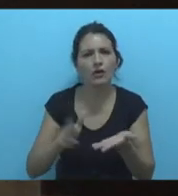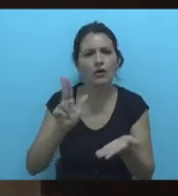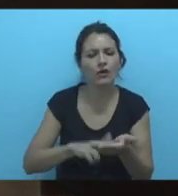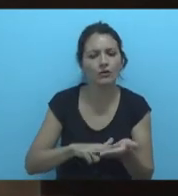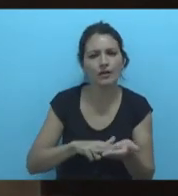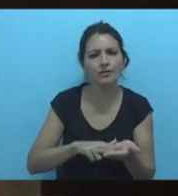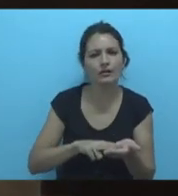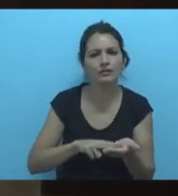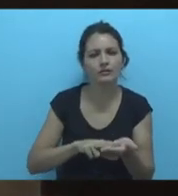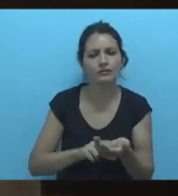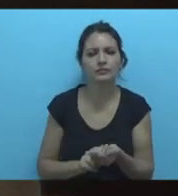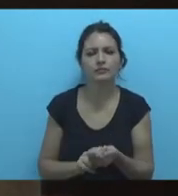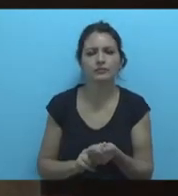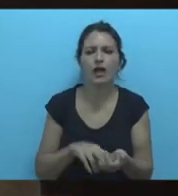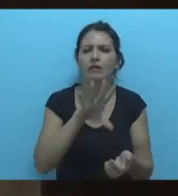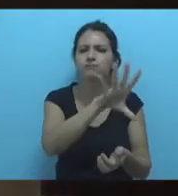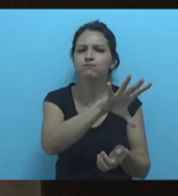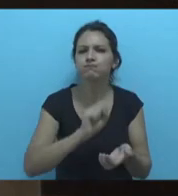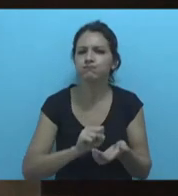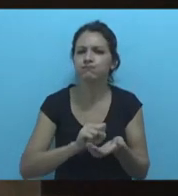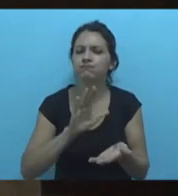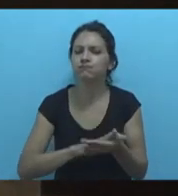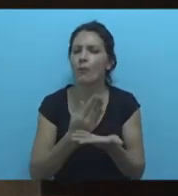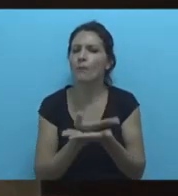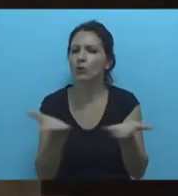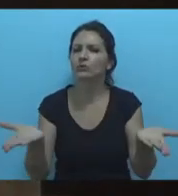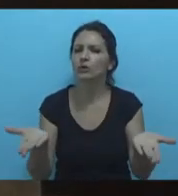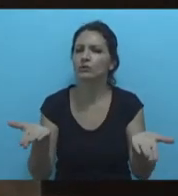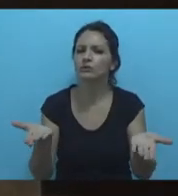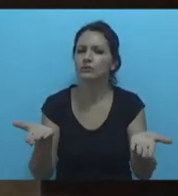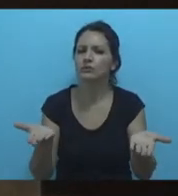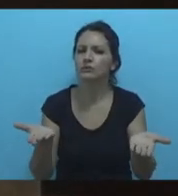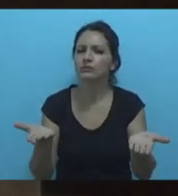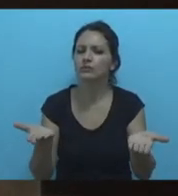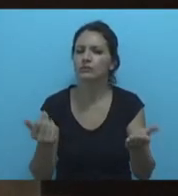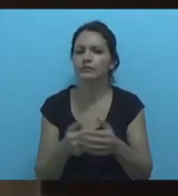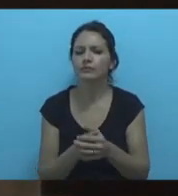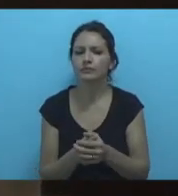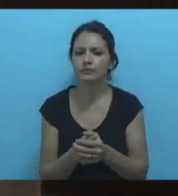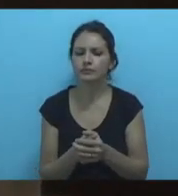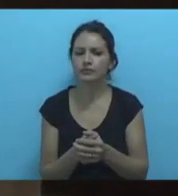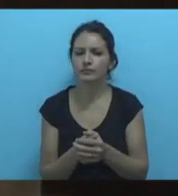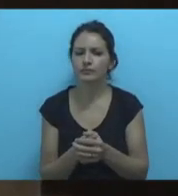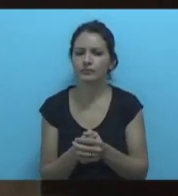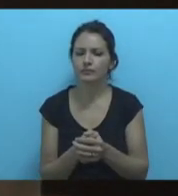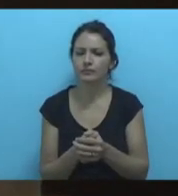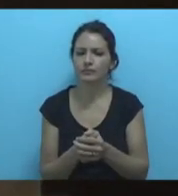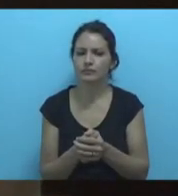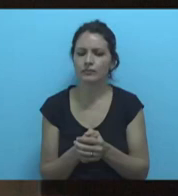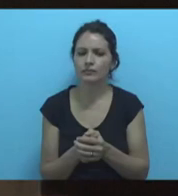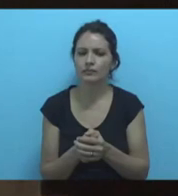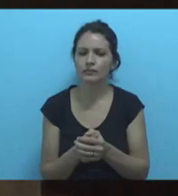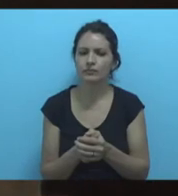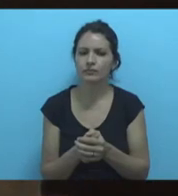las leyes de impunidad, trajo nuevamente el escenario jurídico a nuestros estrados para seguir construyendo la memoria,